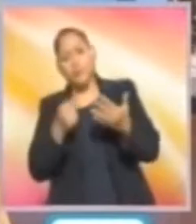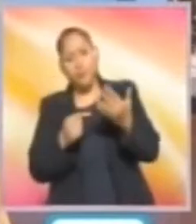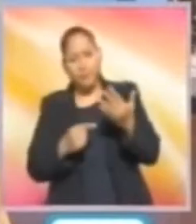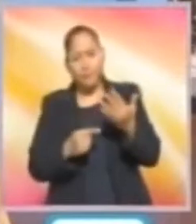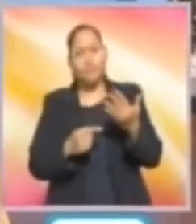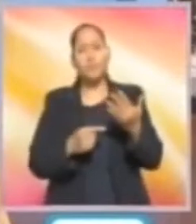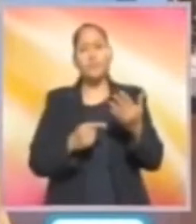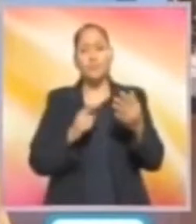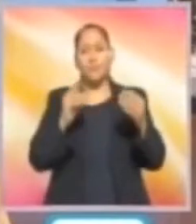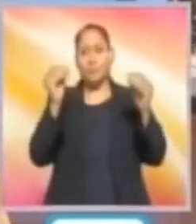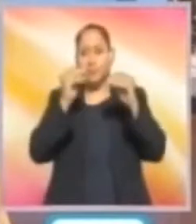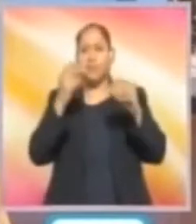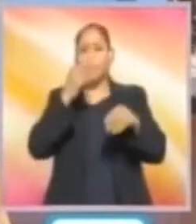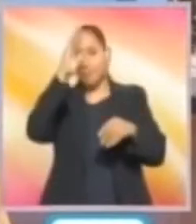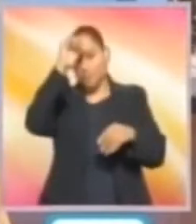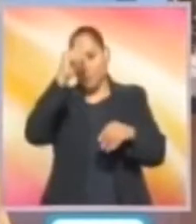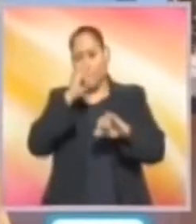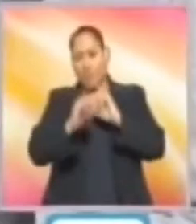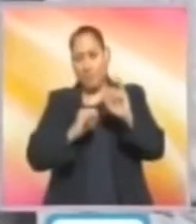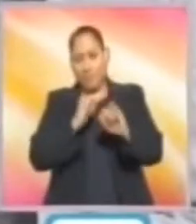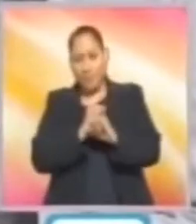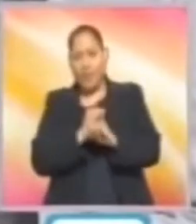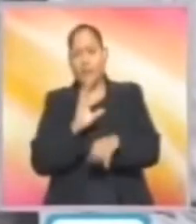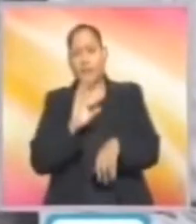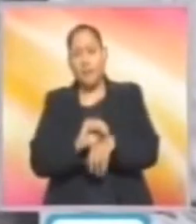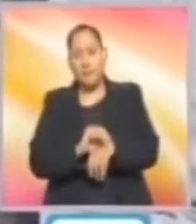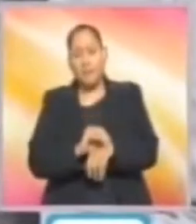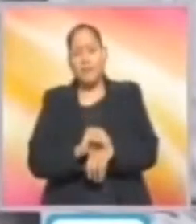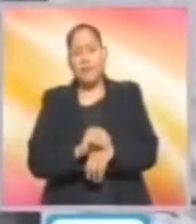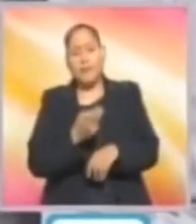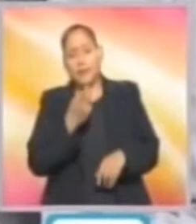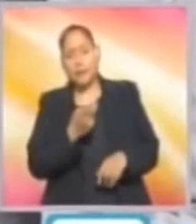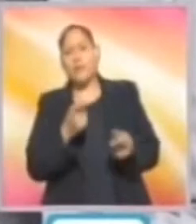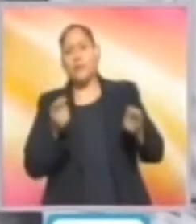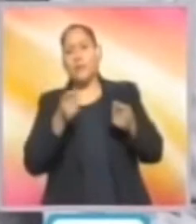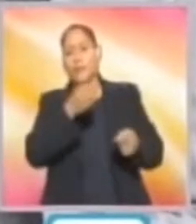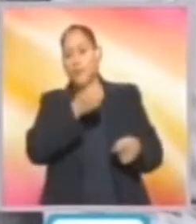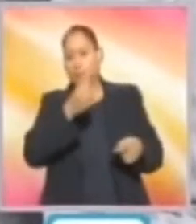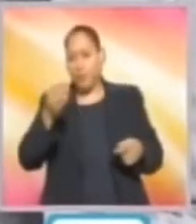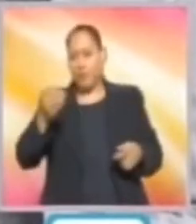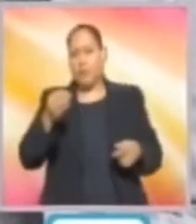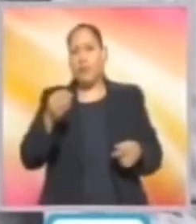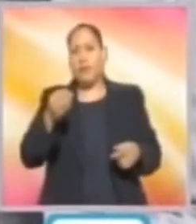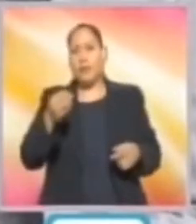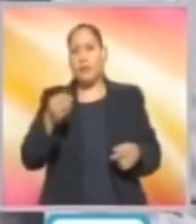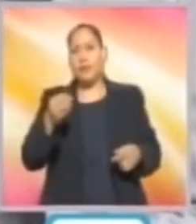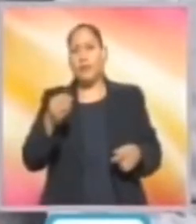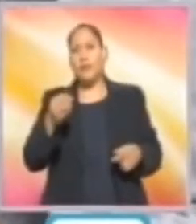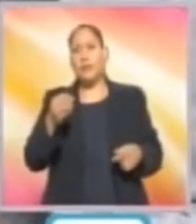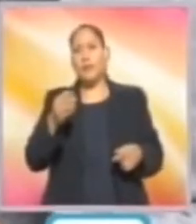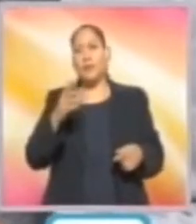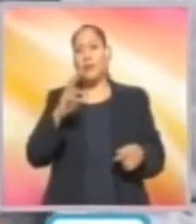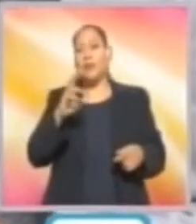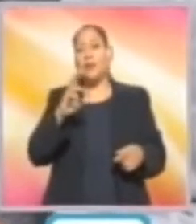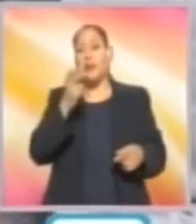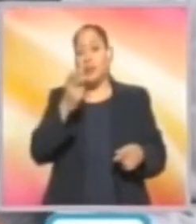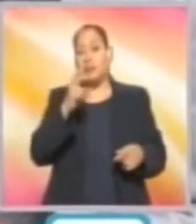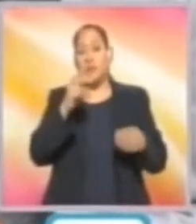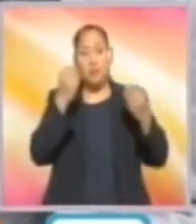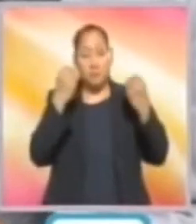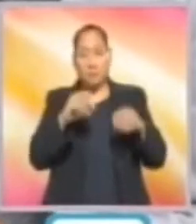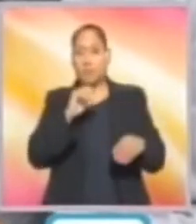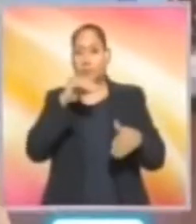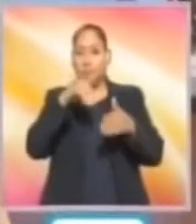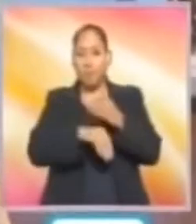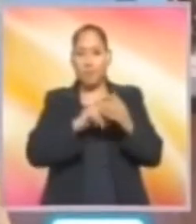mecanismos internacionales que permitan generar que esto se regule de una adecuada manera, de tal forma que no perdamos de vista esto. Nosotros